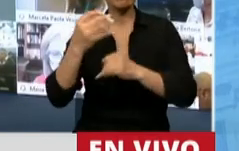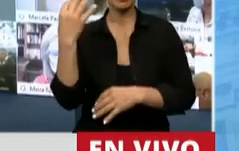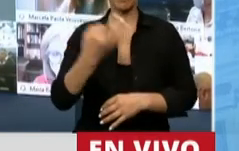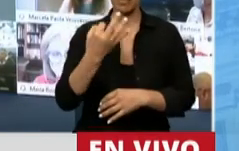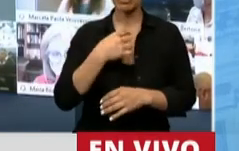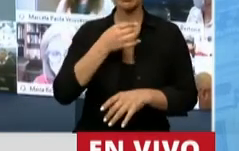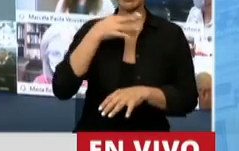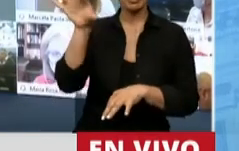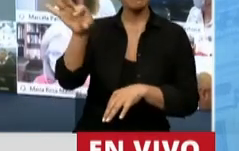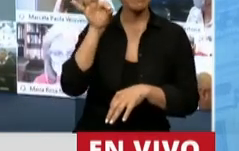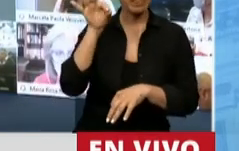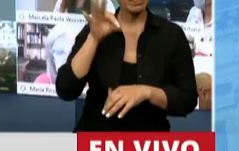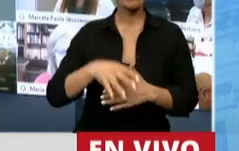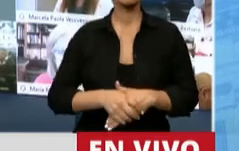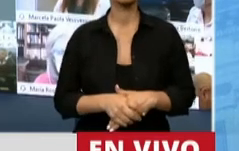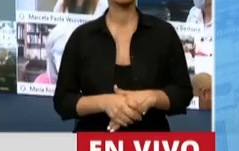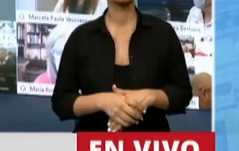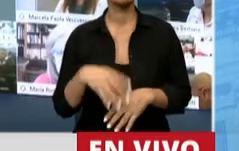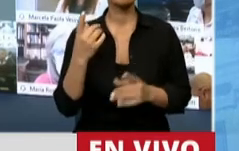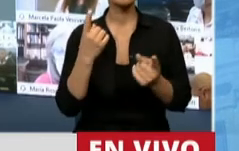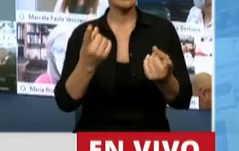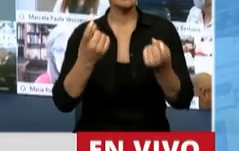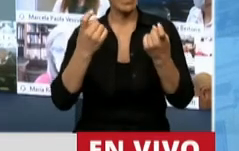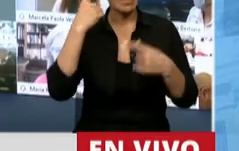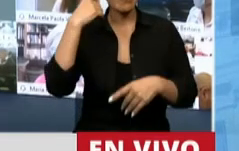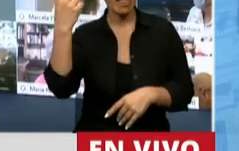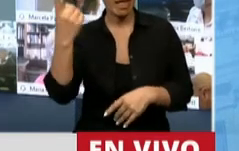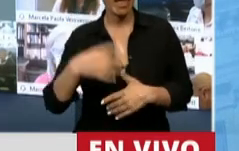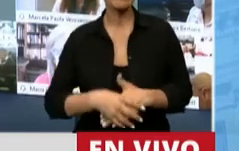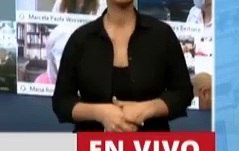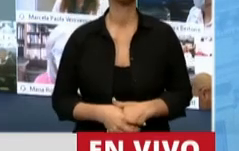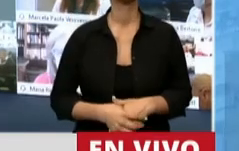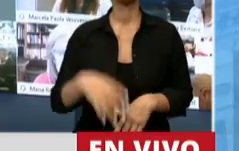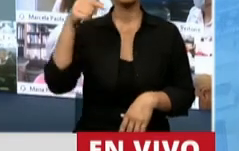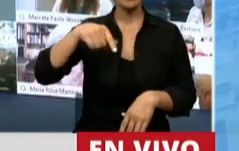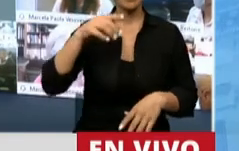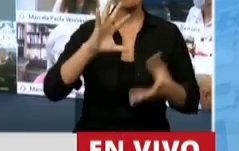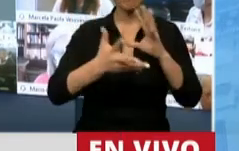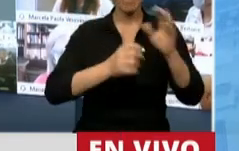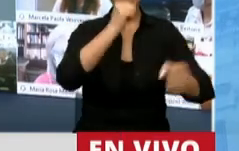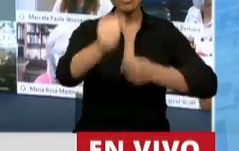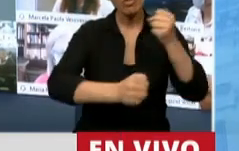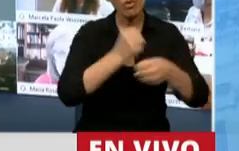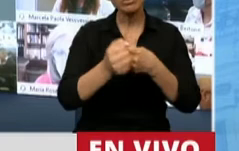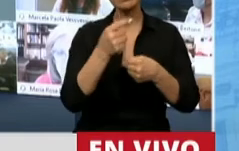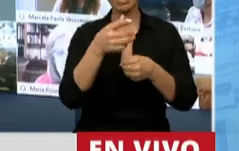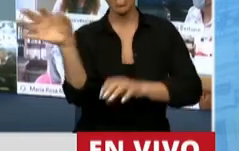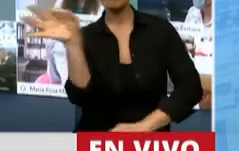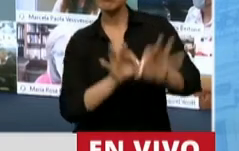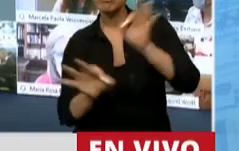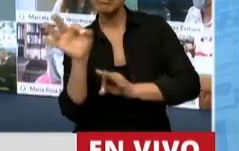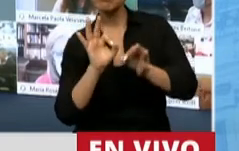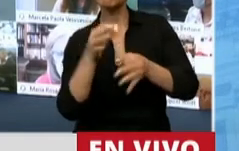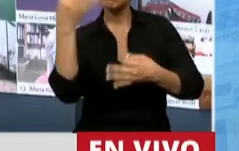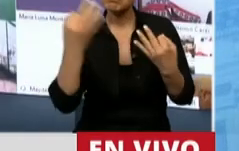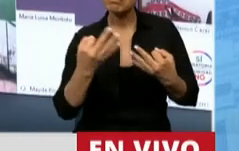Quiero retomar la necesaria idea de que esta industria estratégica, como